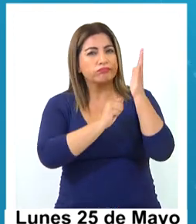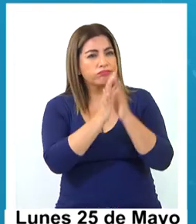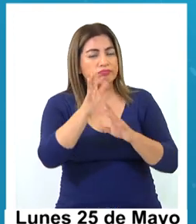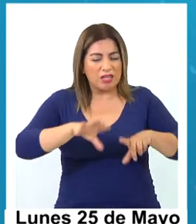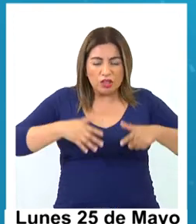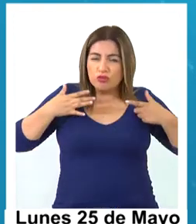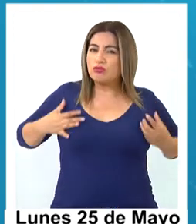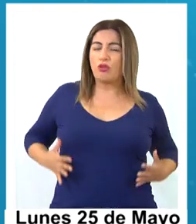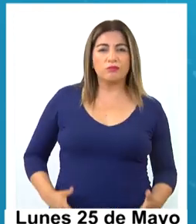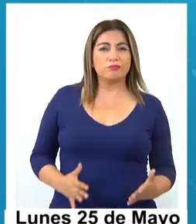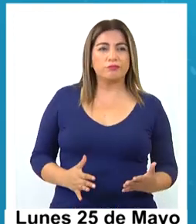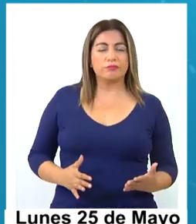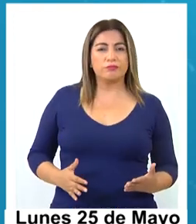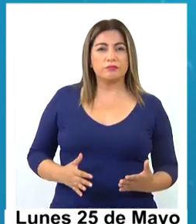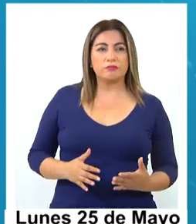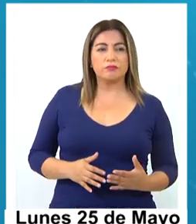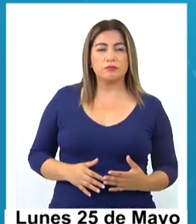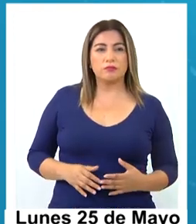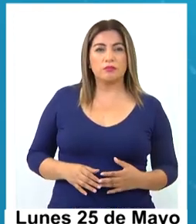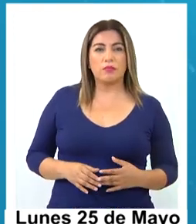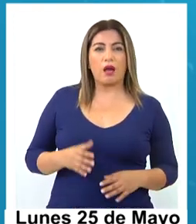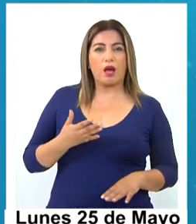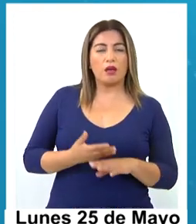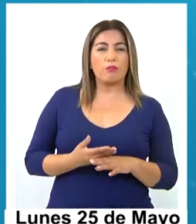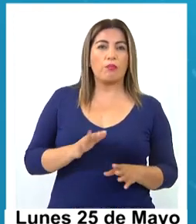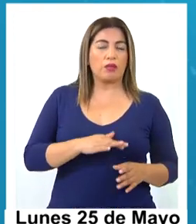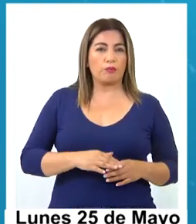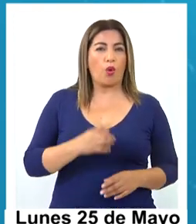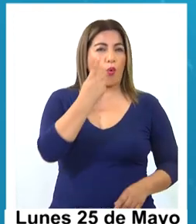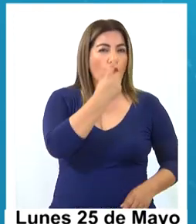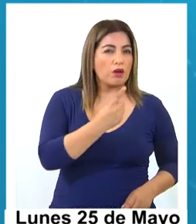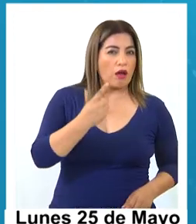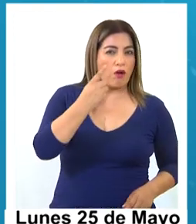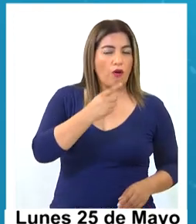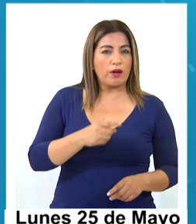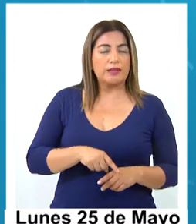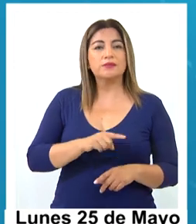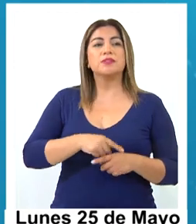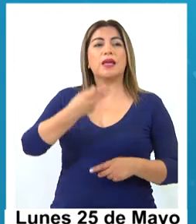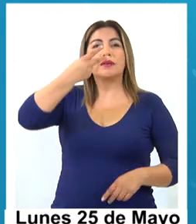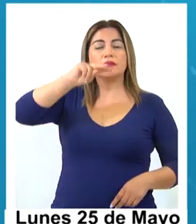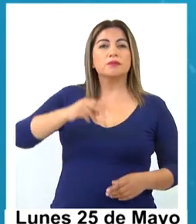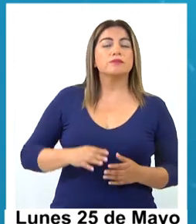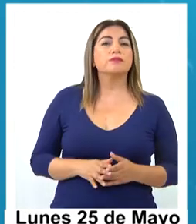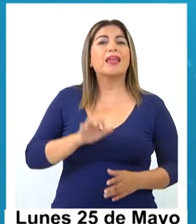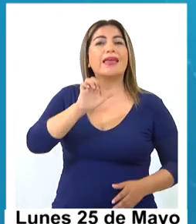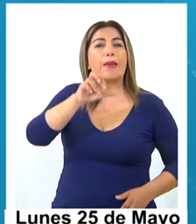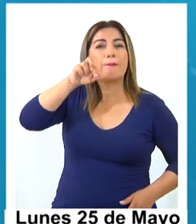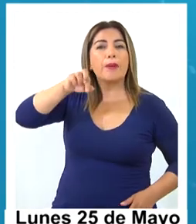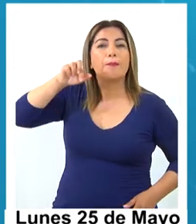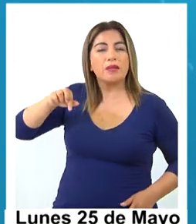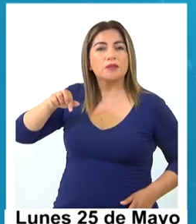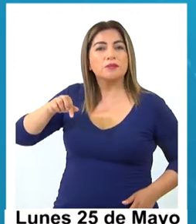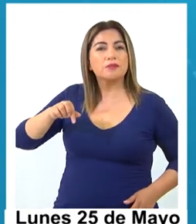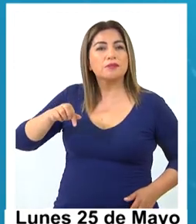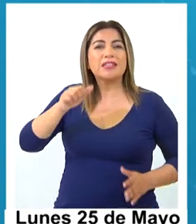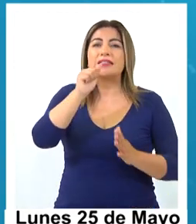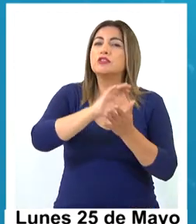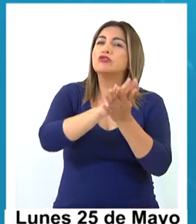pepe que se necesitan está viendo paciente alrededor de una hora por paciente porque eso